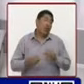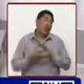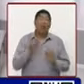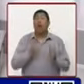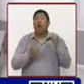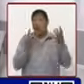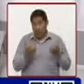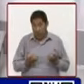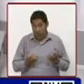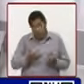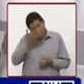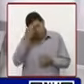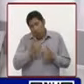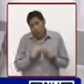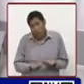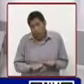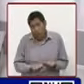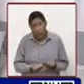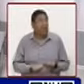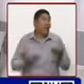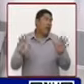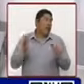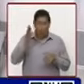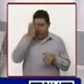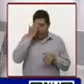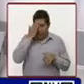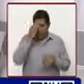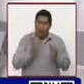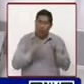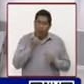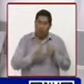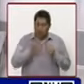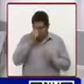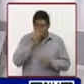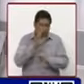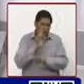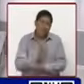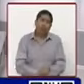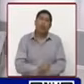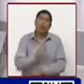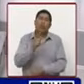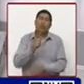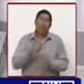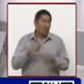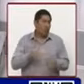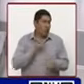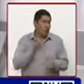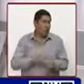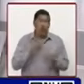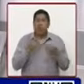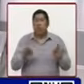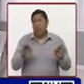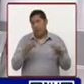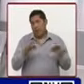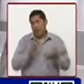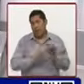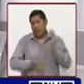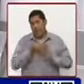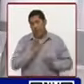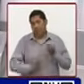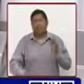cuál prefiere, por qué lo prefiere, y también, bueno, saber cuáles son esas tradiciones que usted normalmente festeja en estas